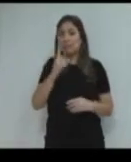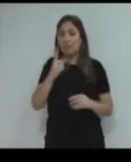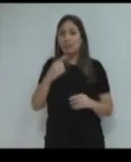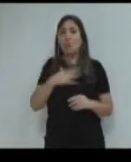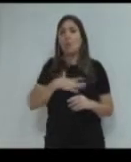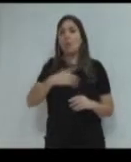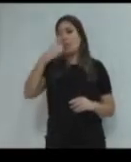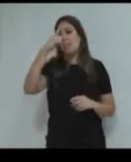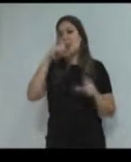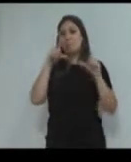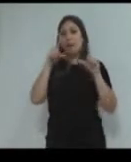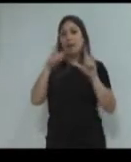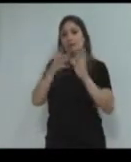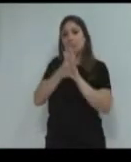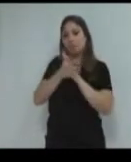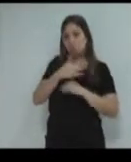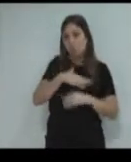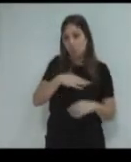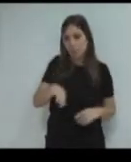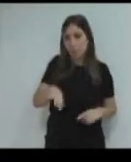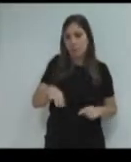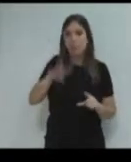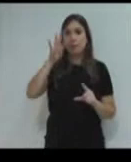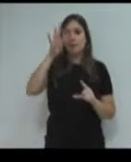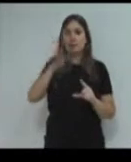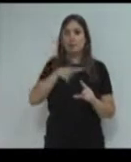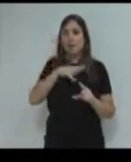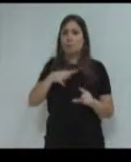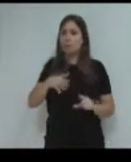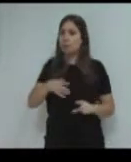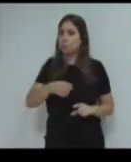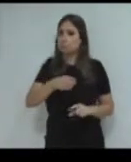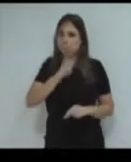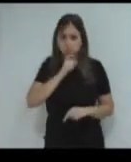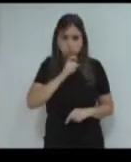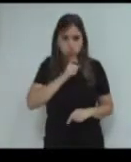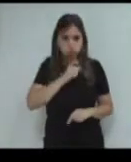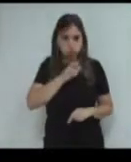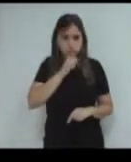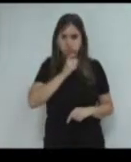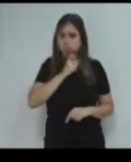las imágenes, las tablas tienen muchísima dificultad.